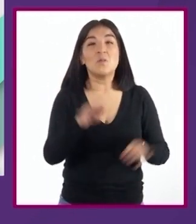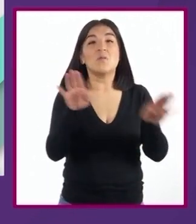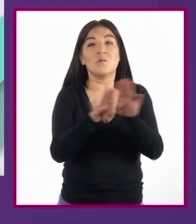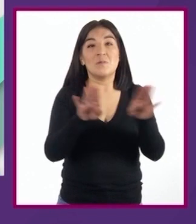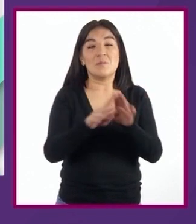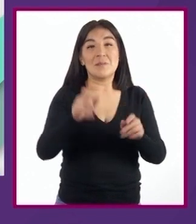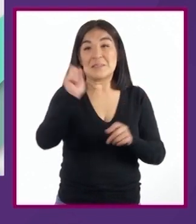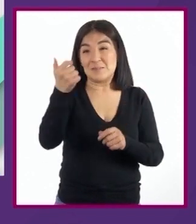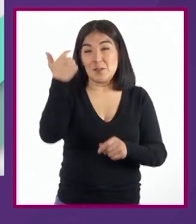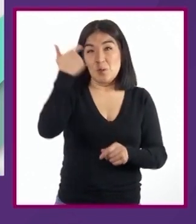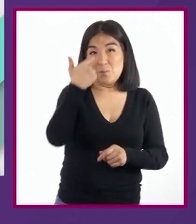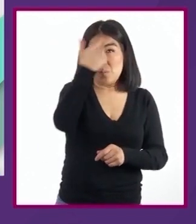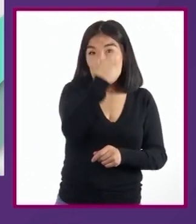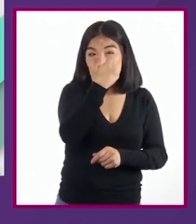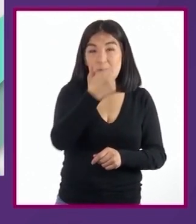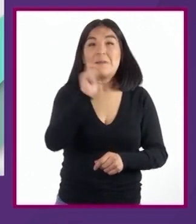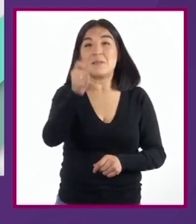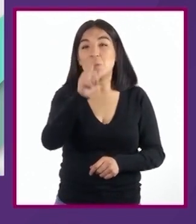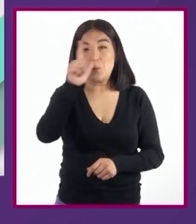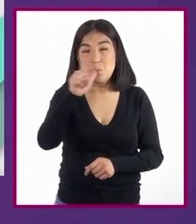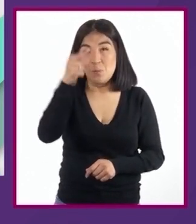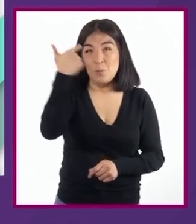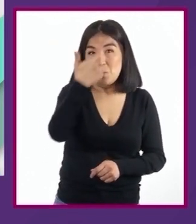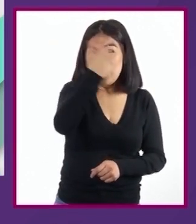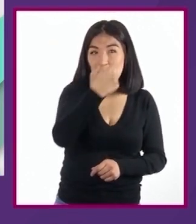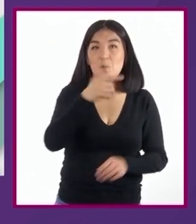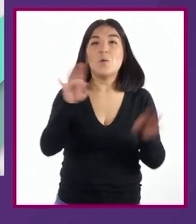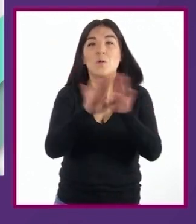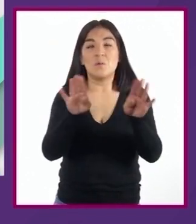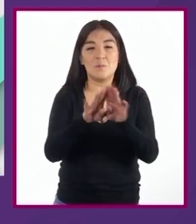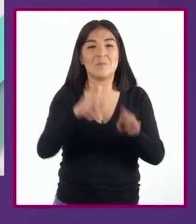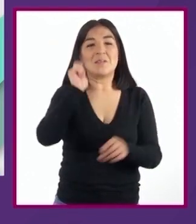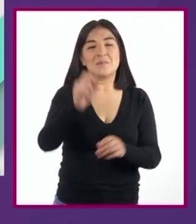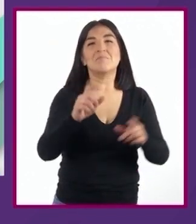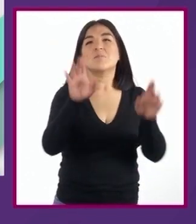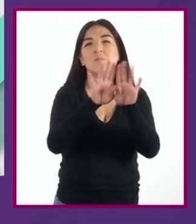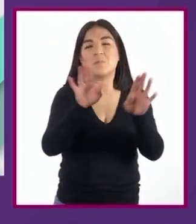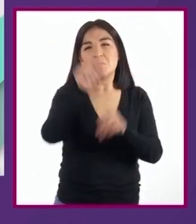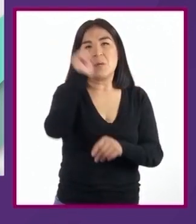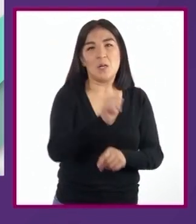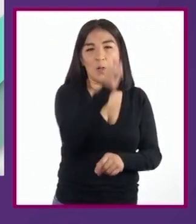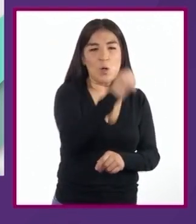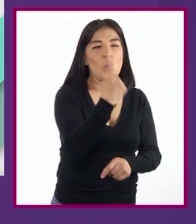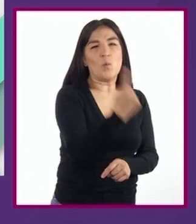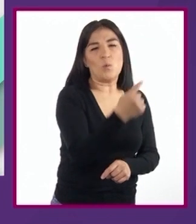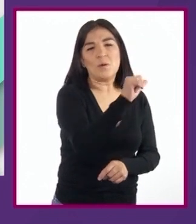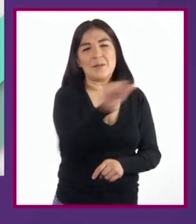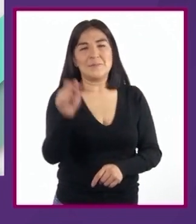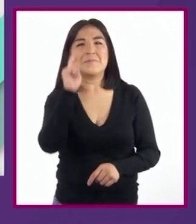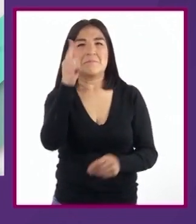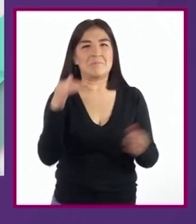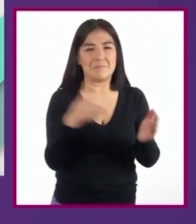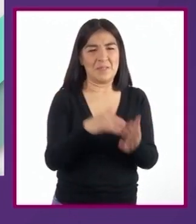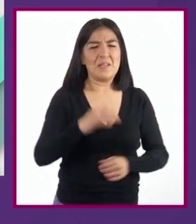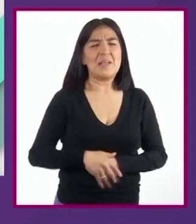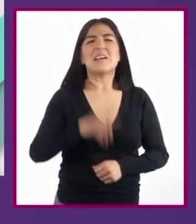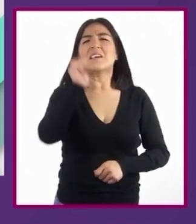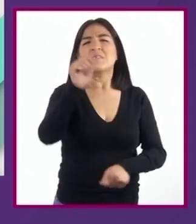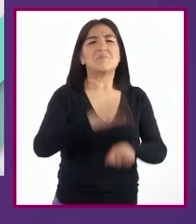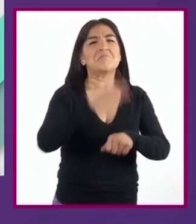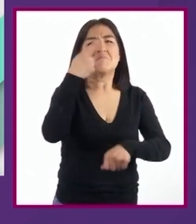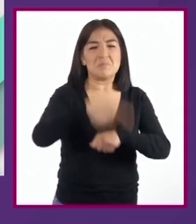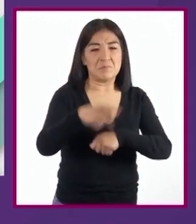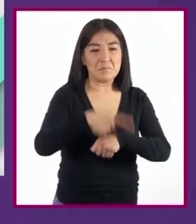visión con la cirugía ocular con láser es de 1 en 10.000. Al observar los datos nos preguntamos, ¿qué es más riesgoso,